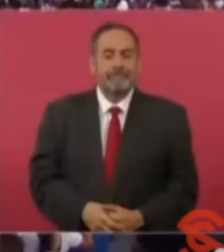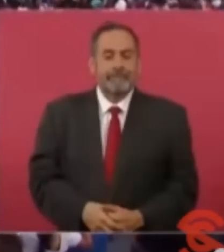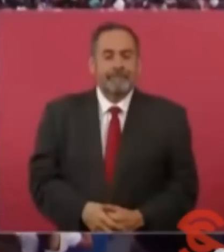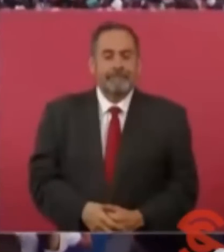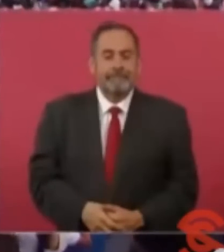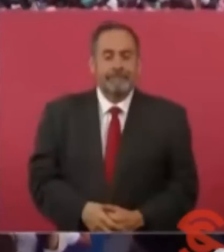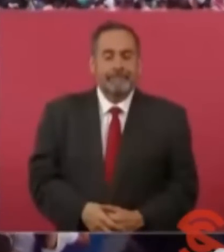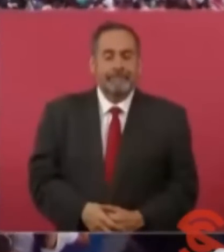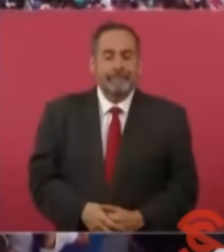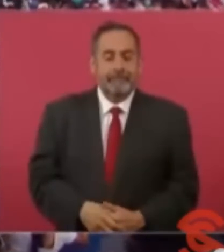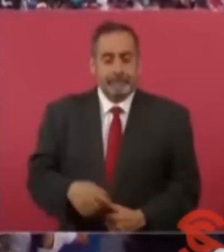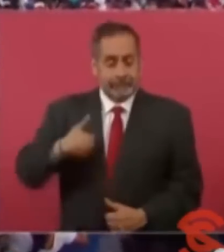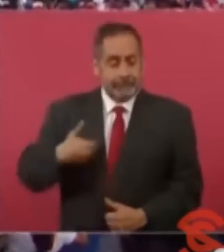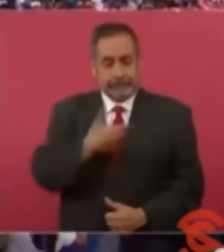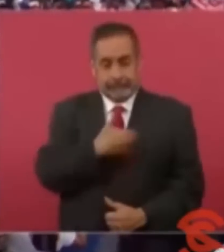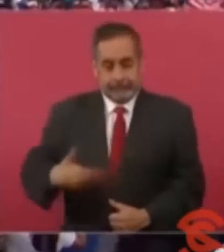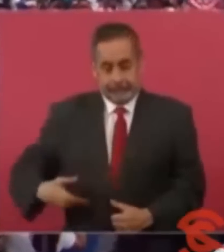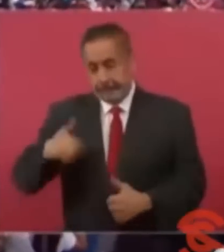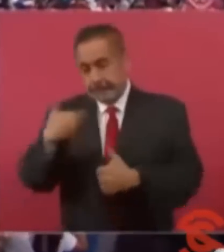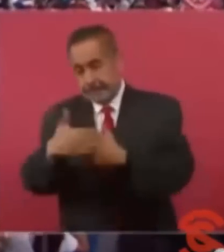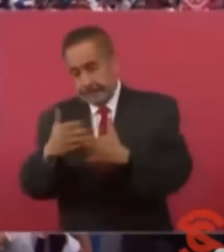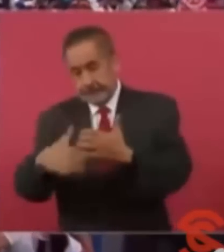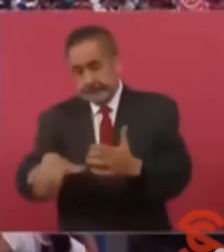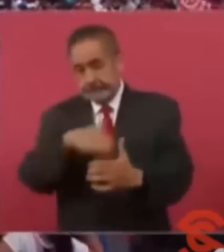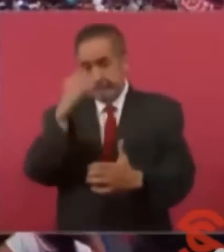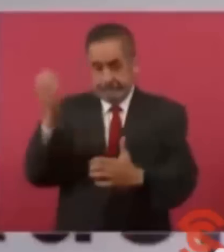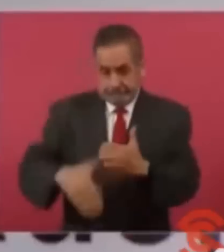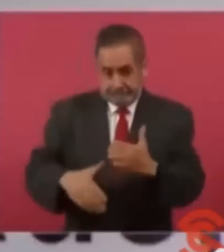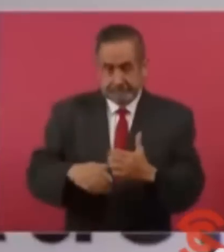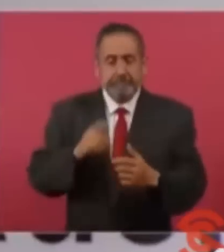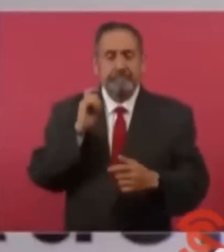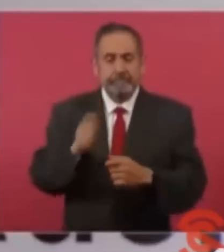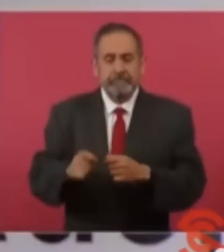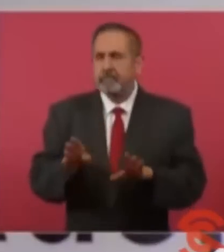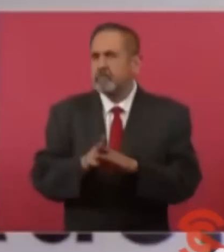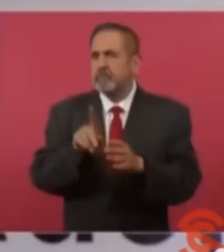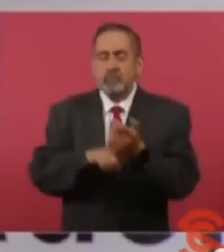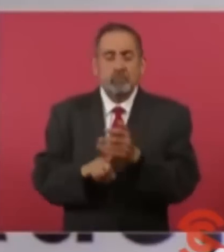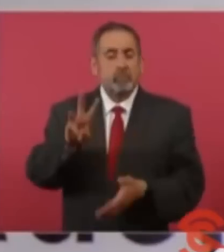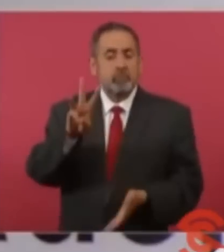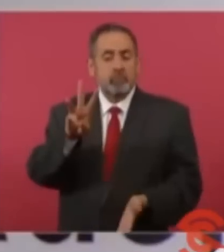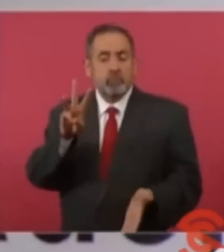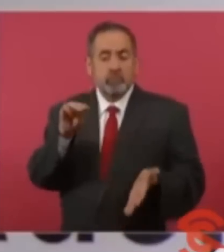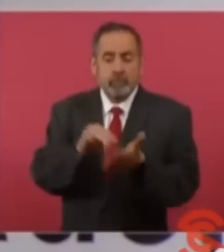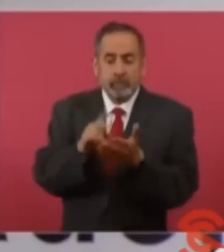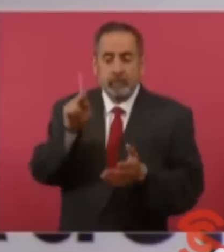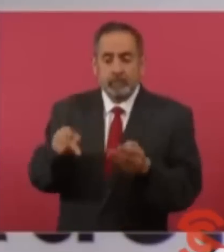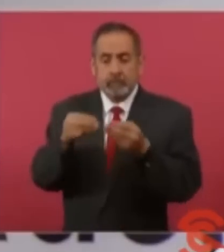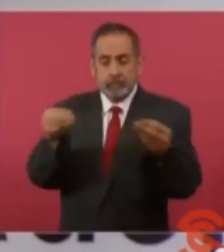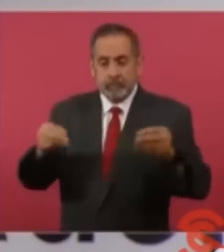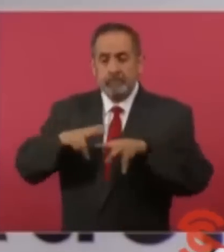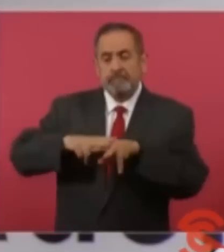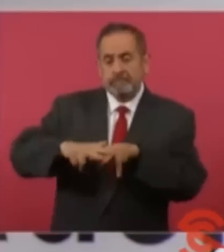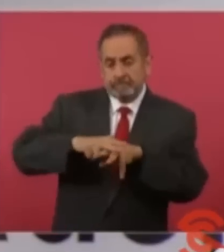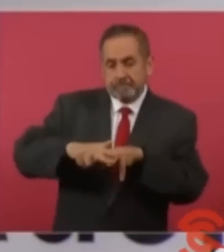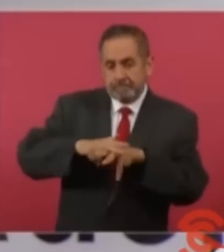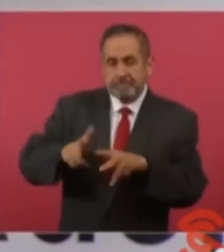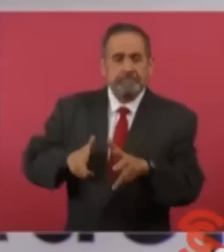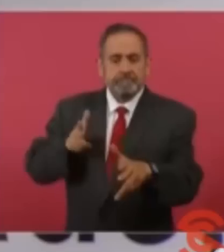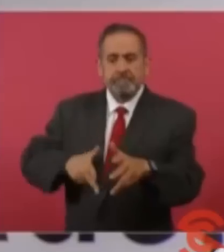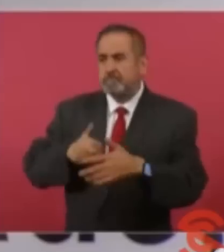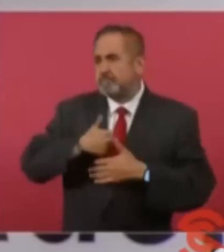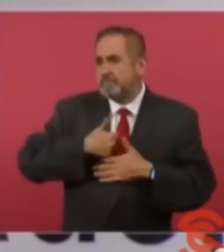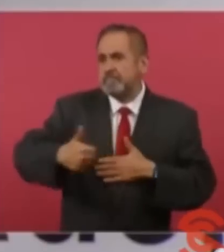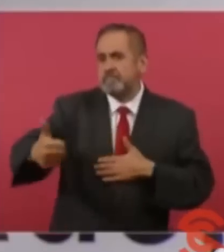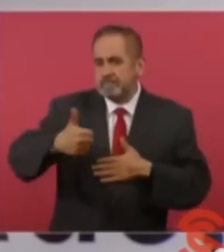Al final de mi mandato, dejaremos cerca de 3,000 kilómetros de líneas